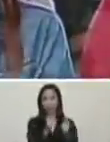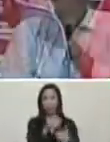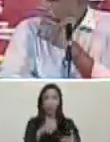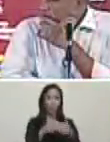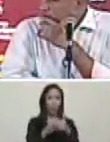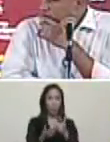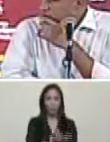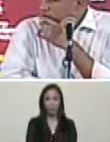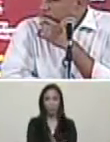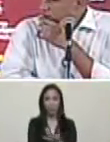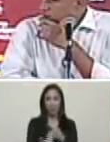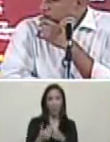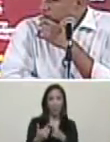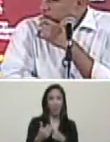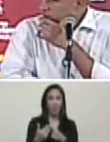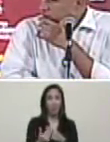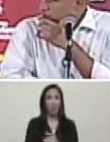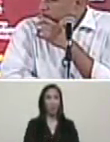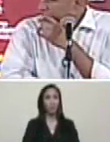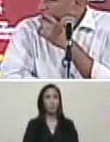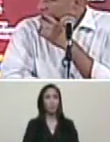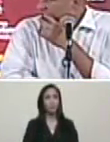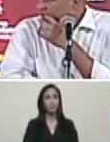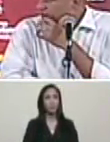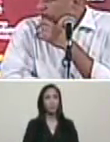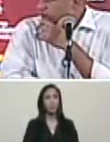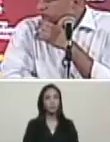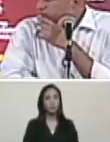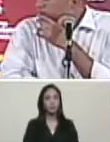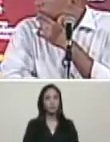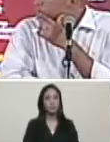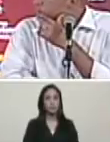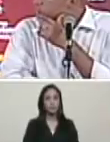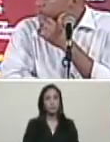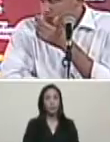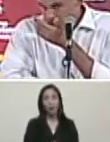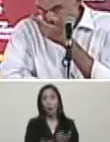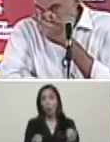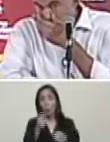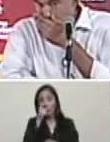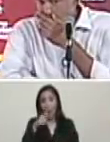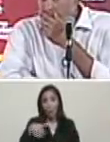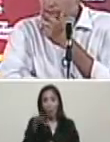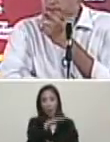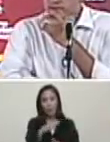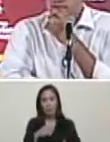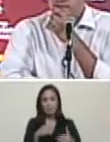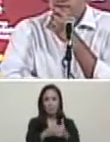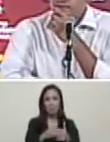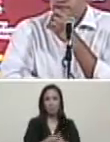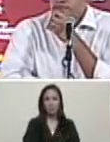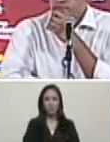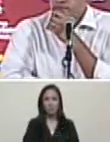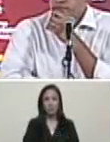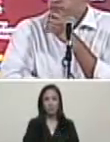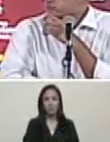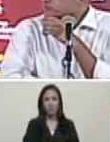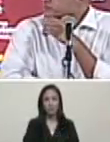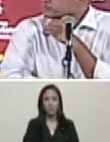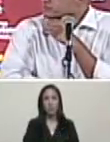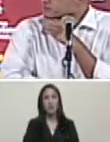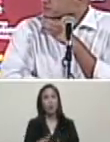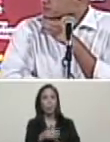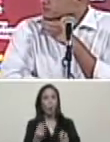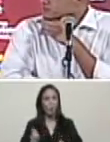Venezuela. Todo lo que están haciendo es una guerra psicológica para mantener al pueblo en incertidumbre, en nervio, en